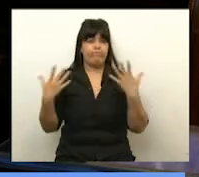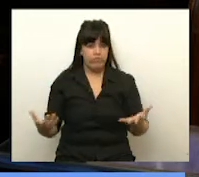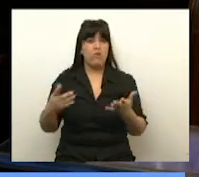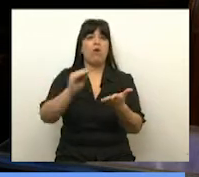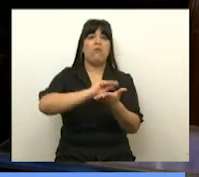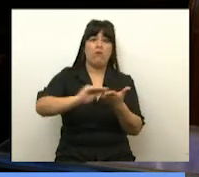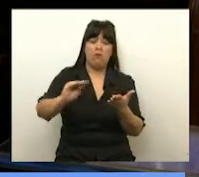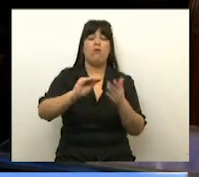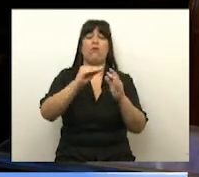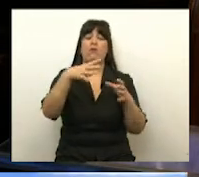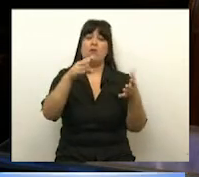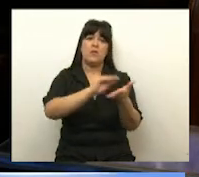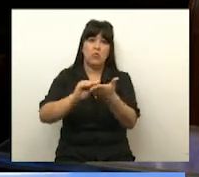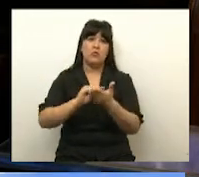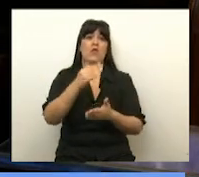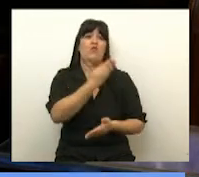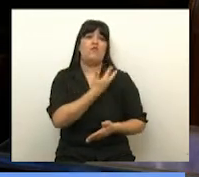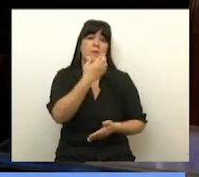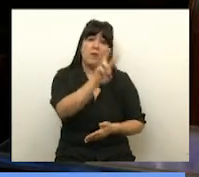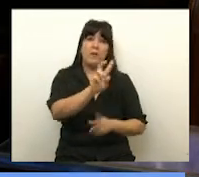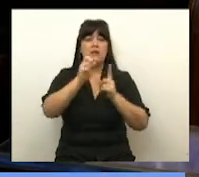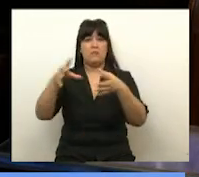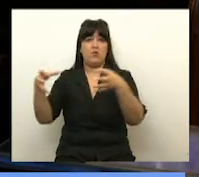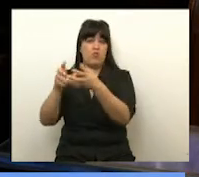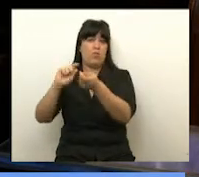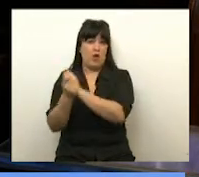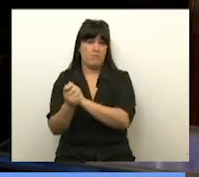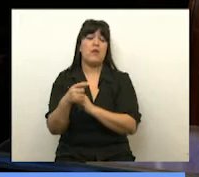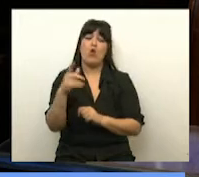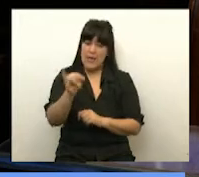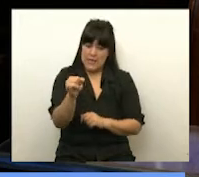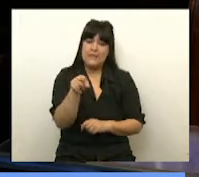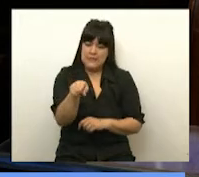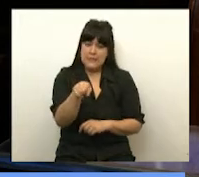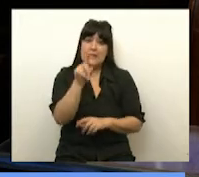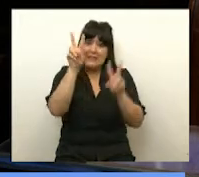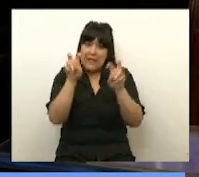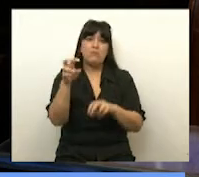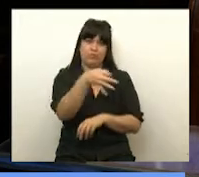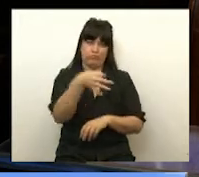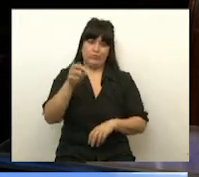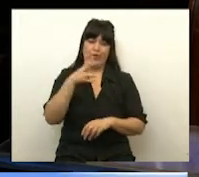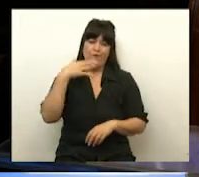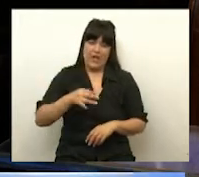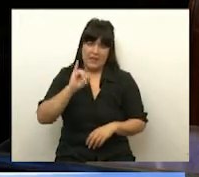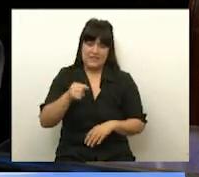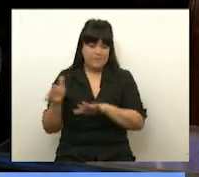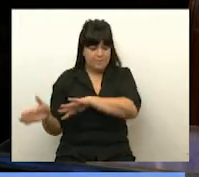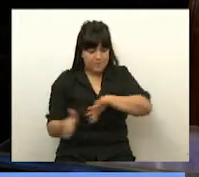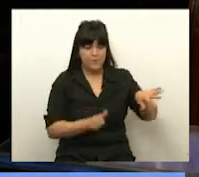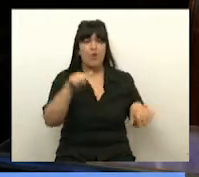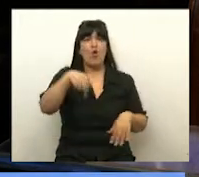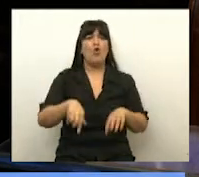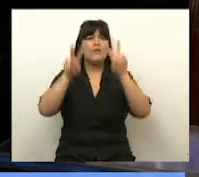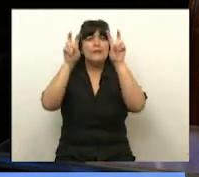Cambiemos y también del Frente para la Victoria. Eso sí es verdad. Pasamos ahora a lo que nos compete en el día de hoy, y